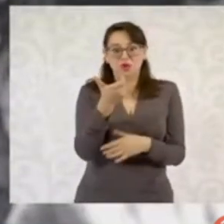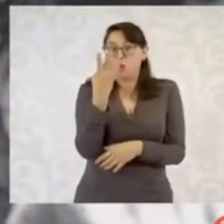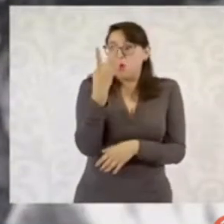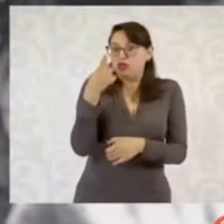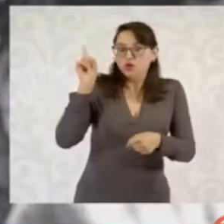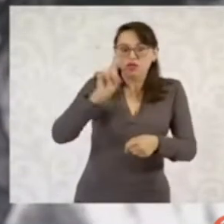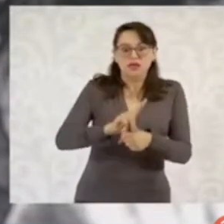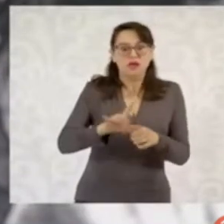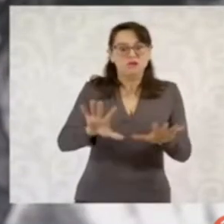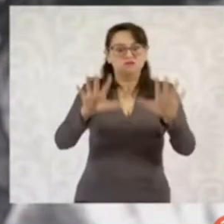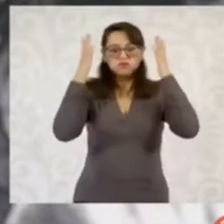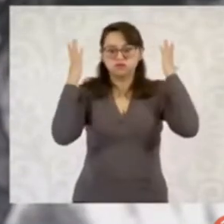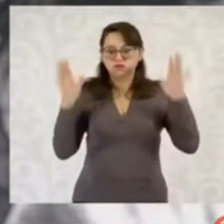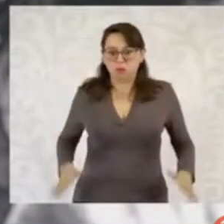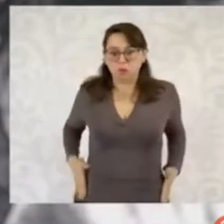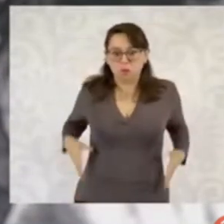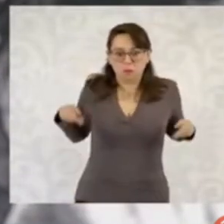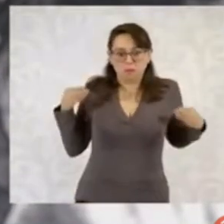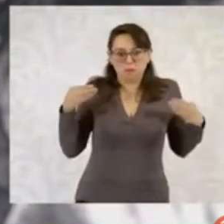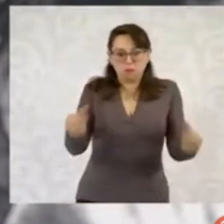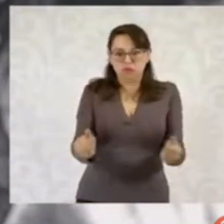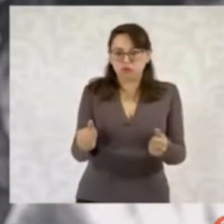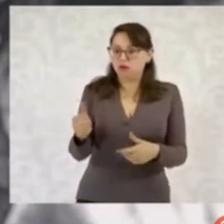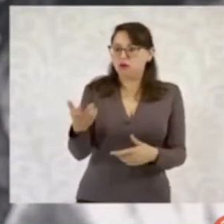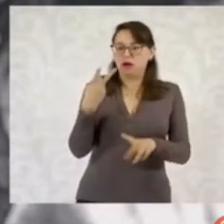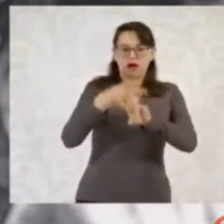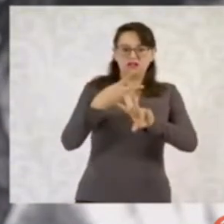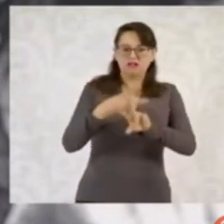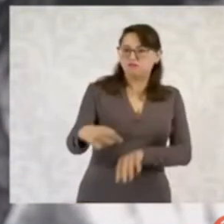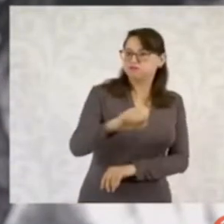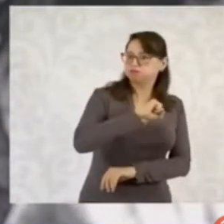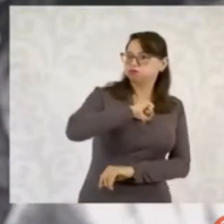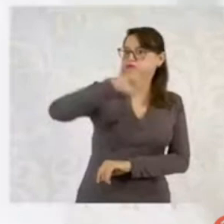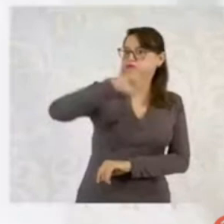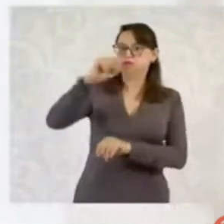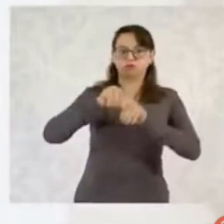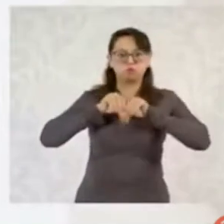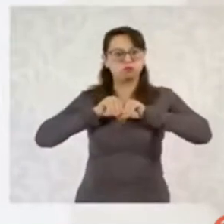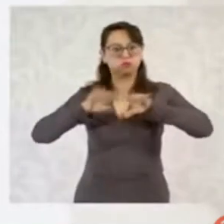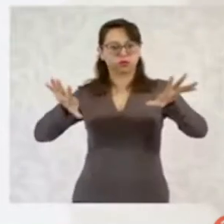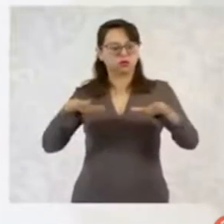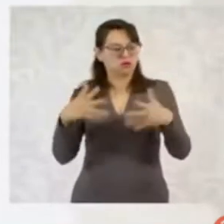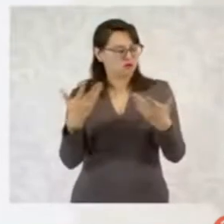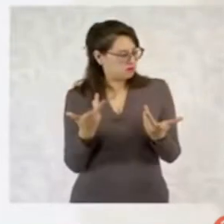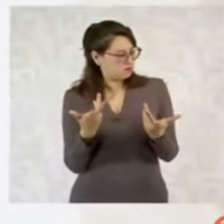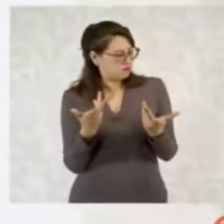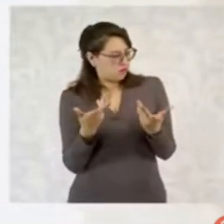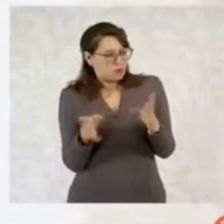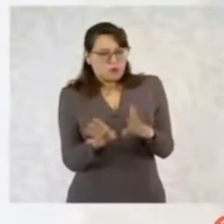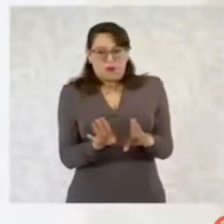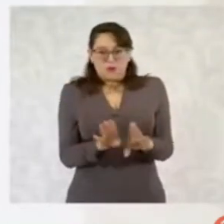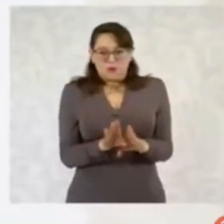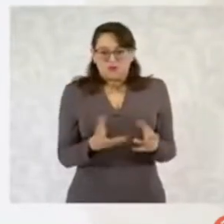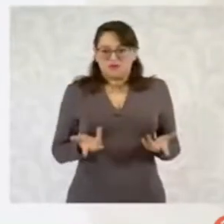días para poder levantar una tendencia que es una tendencia falsa.